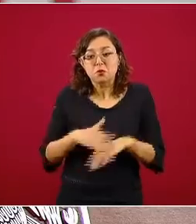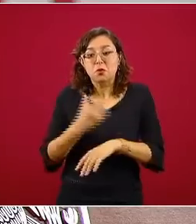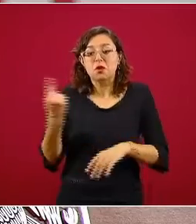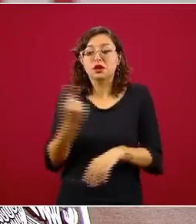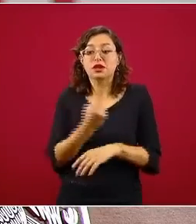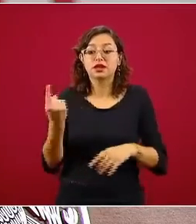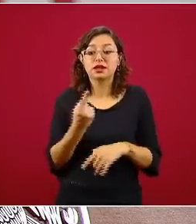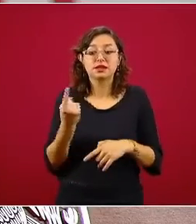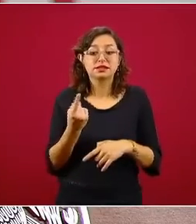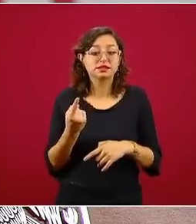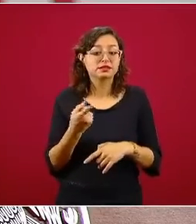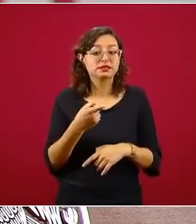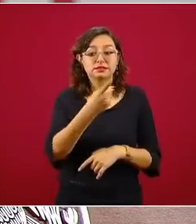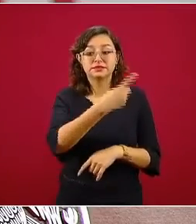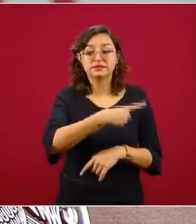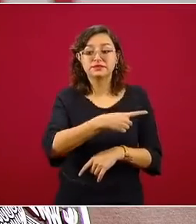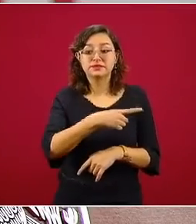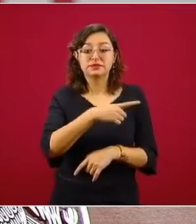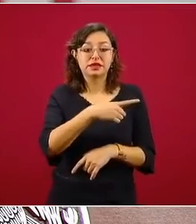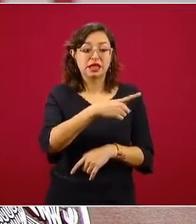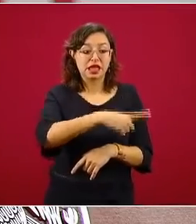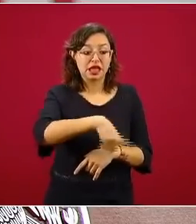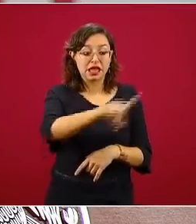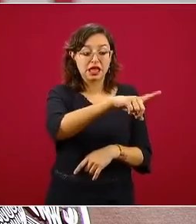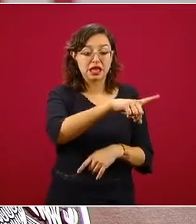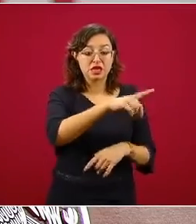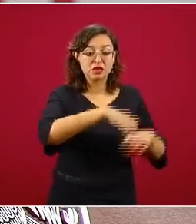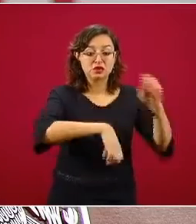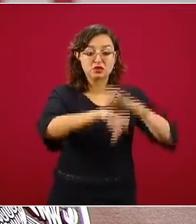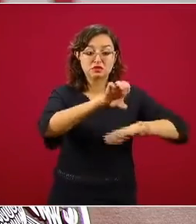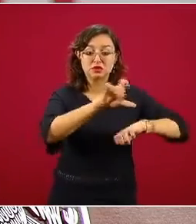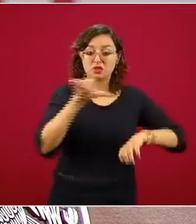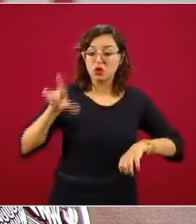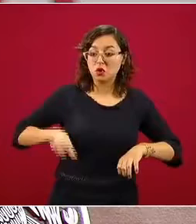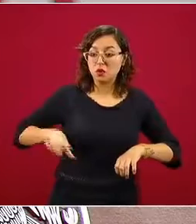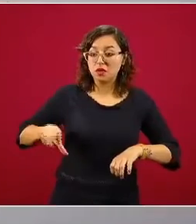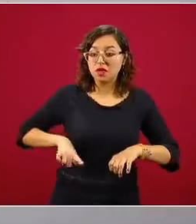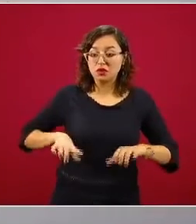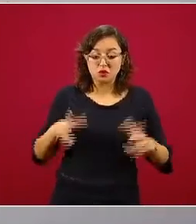los trataban a los funcionarios muy bien,